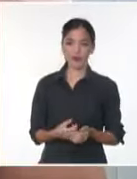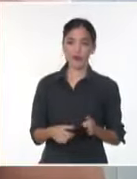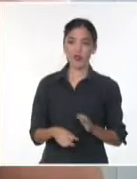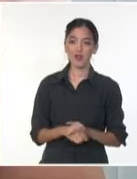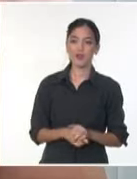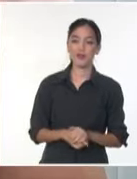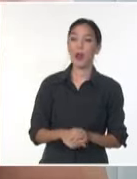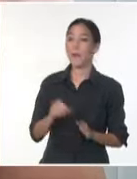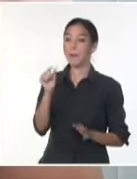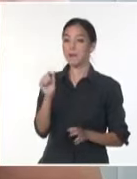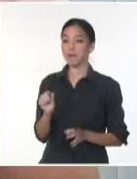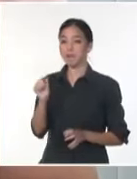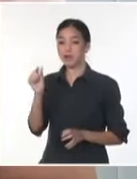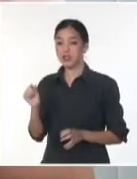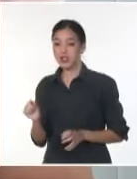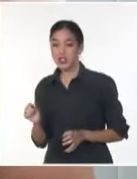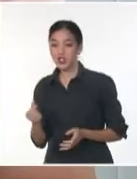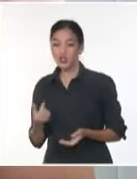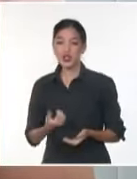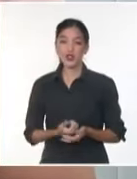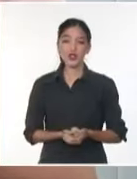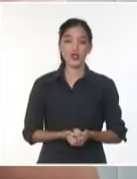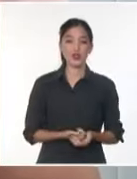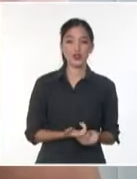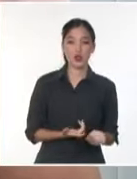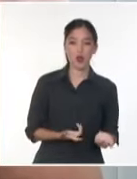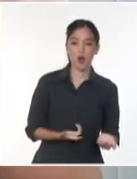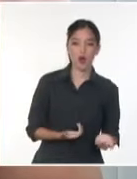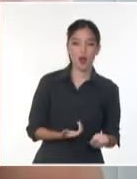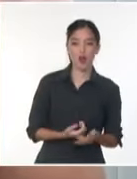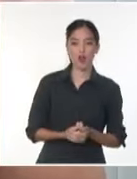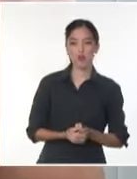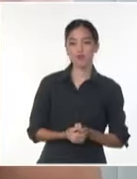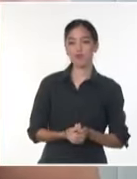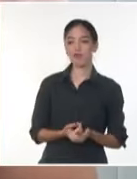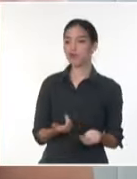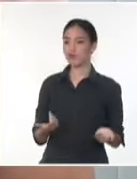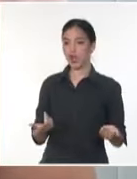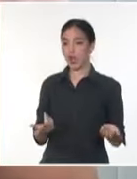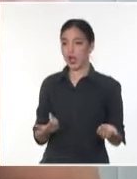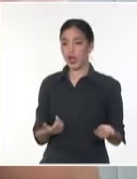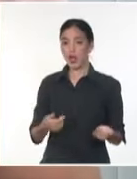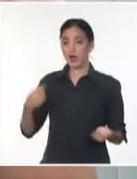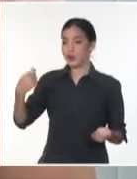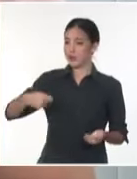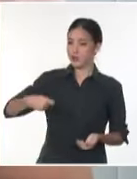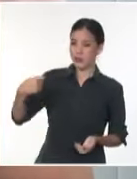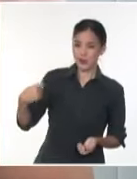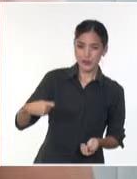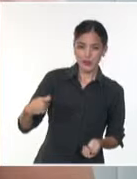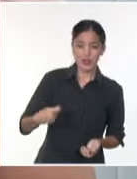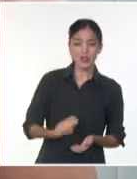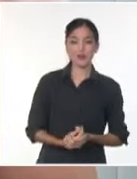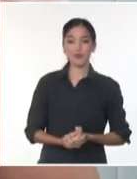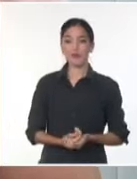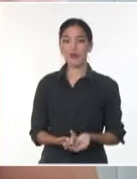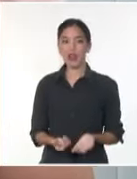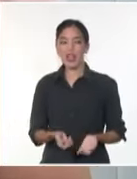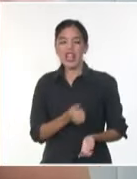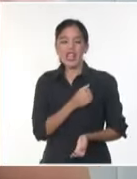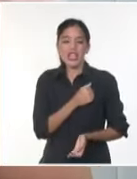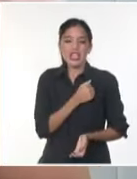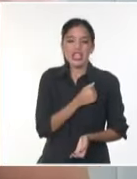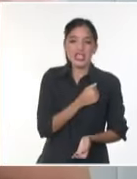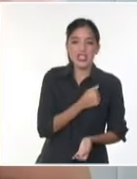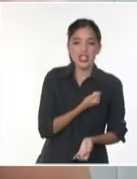persona natural o jurídica y entiéndase por jurídica que puede ser privada o Estatal Que decida importar equipos electrodomésticos a